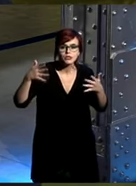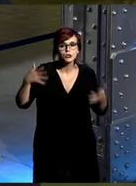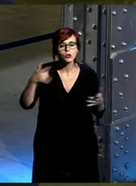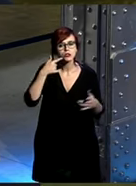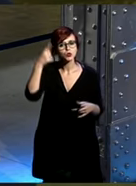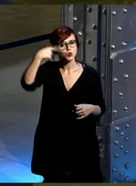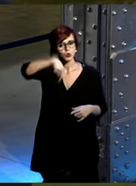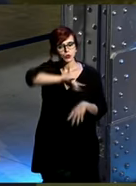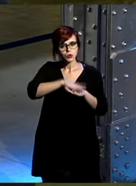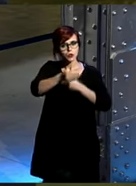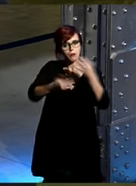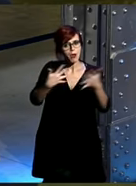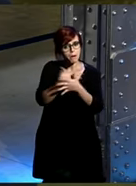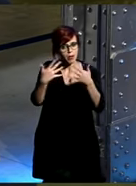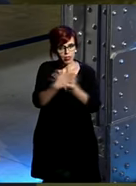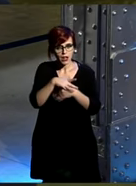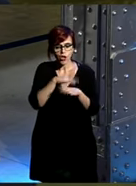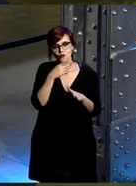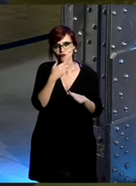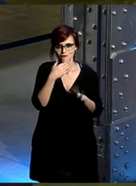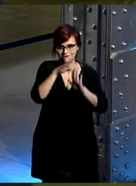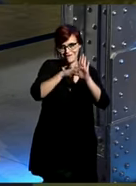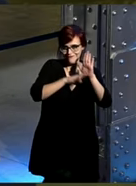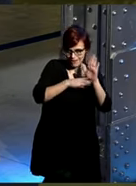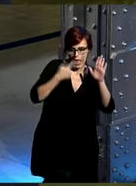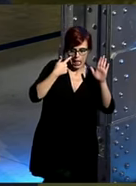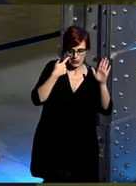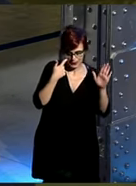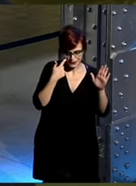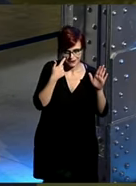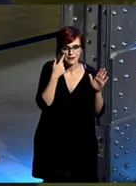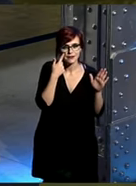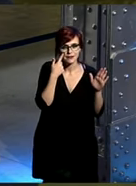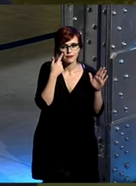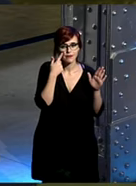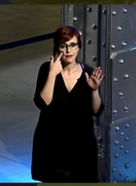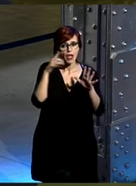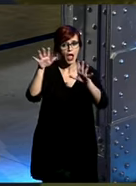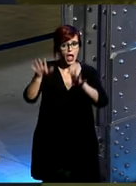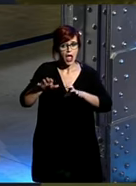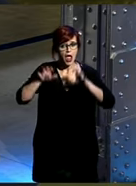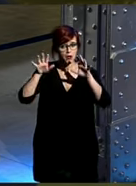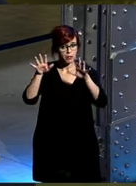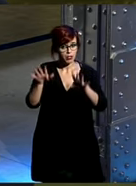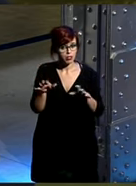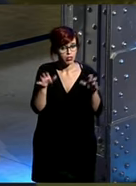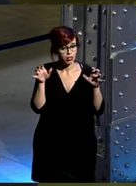Es combinando una serie de ingredientes. El primero es que nuestro aprendizaje,